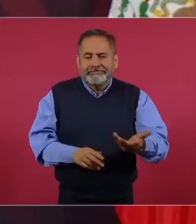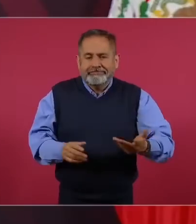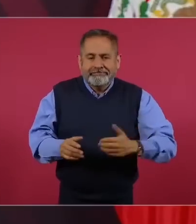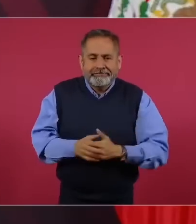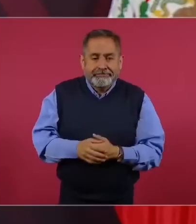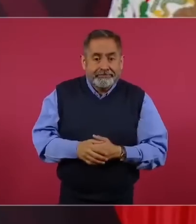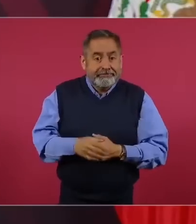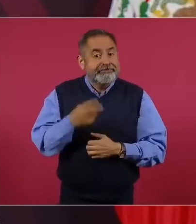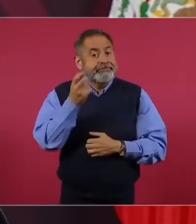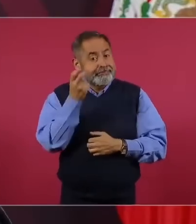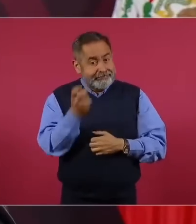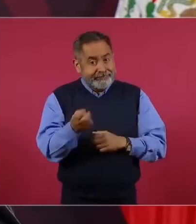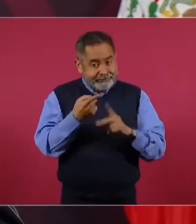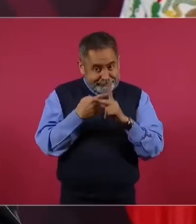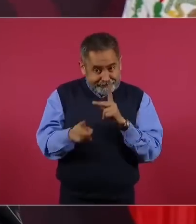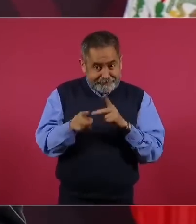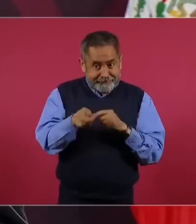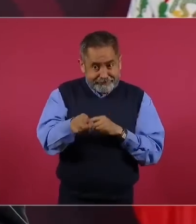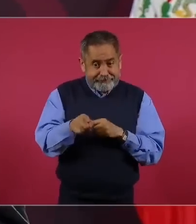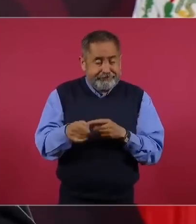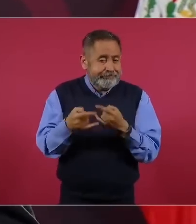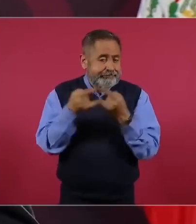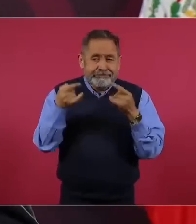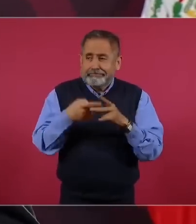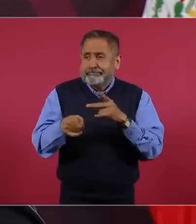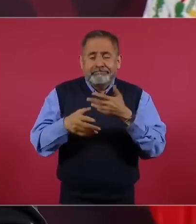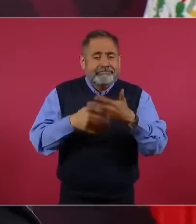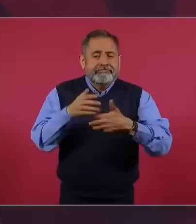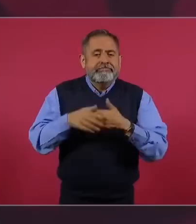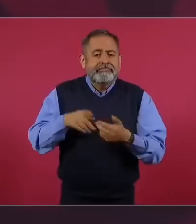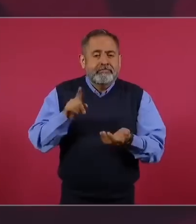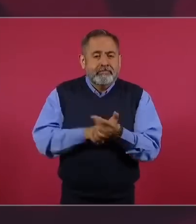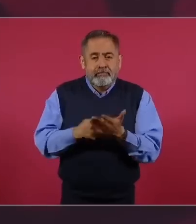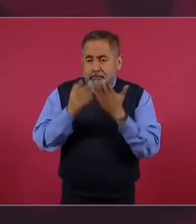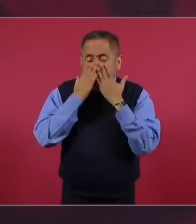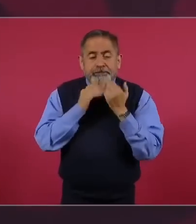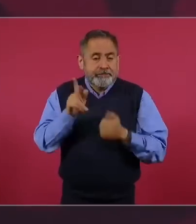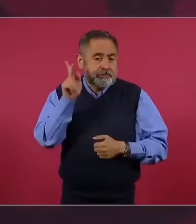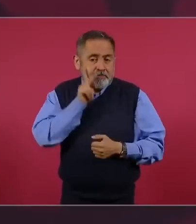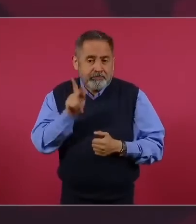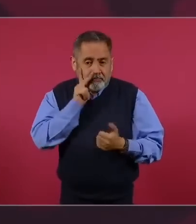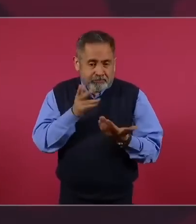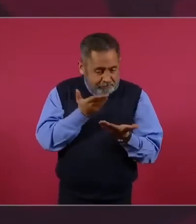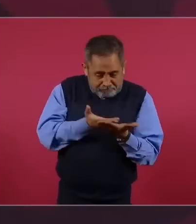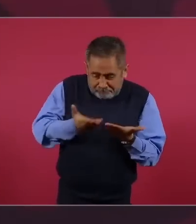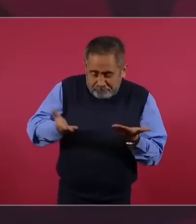Entonces, a partir de ahí, sin ninguna otra prueba,